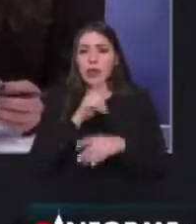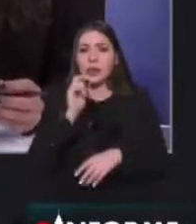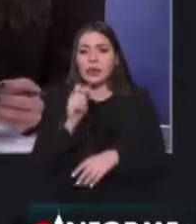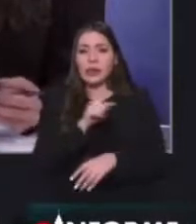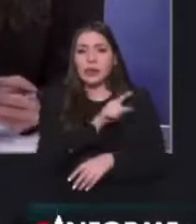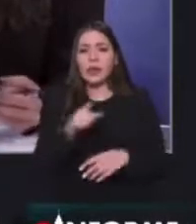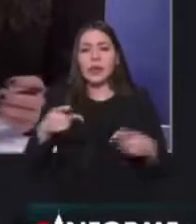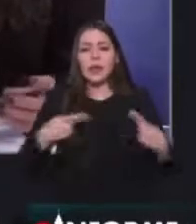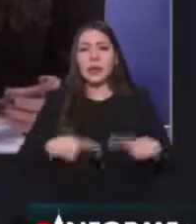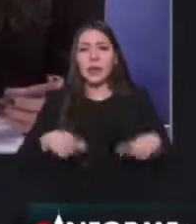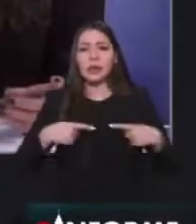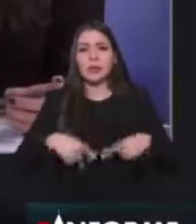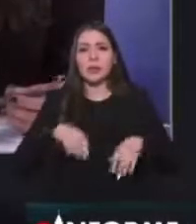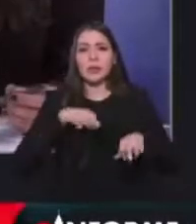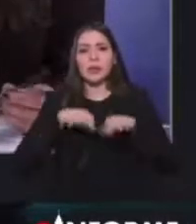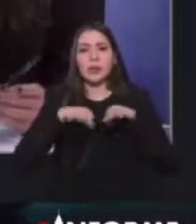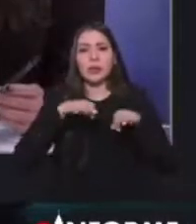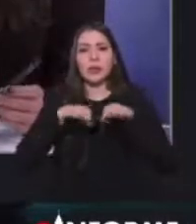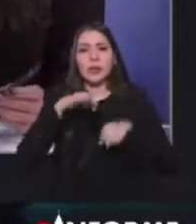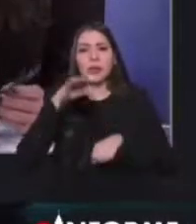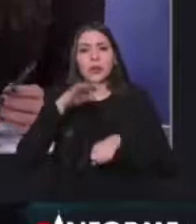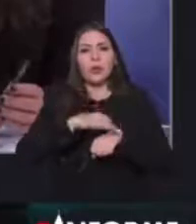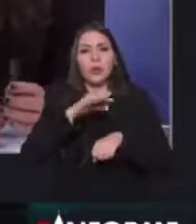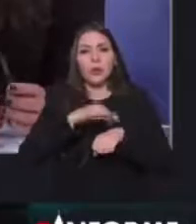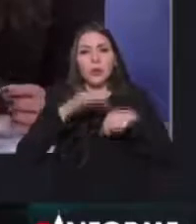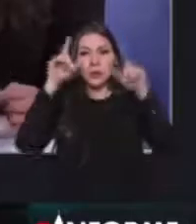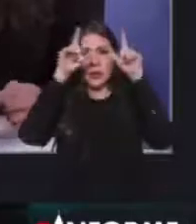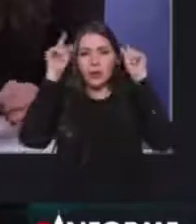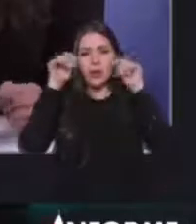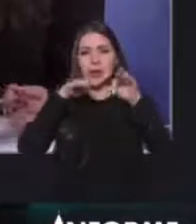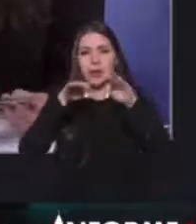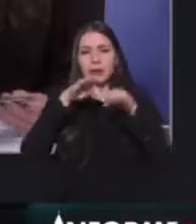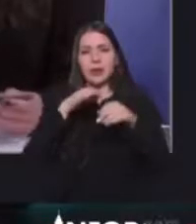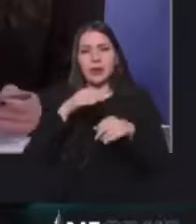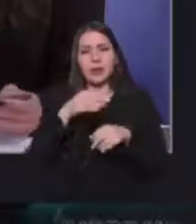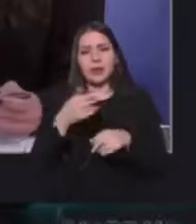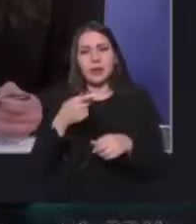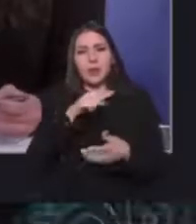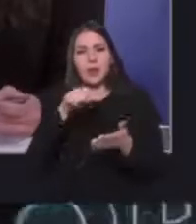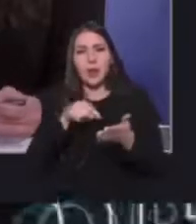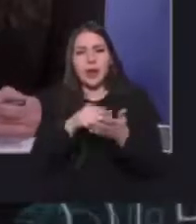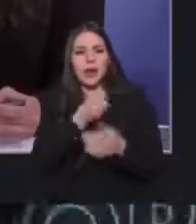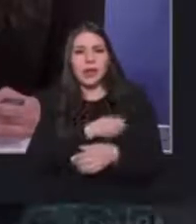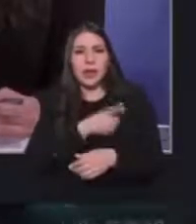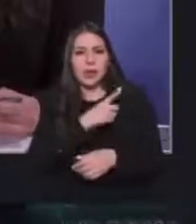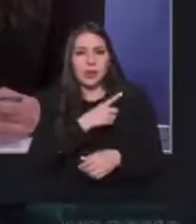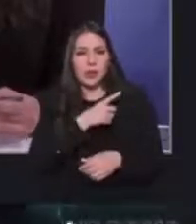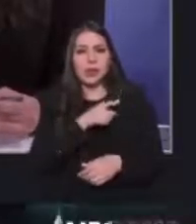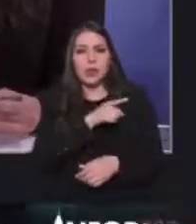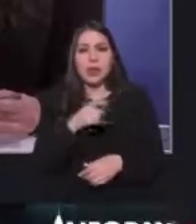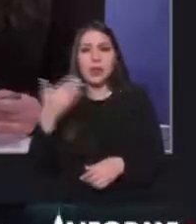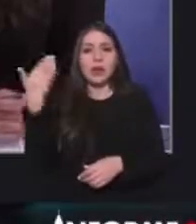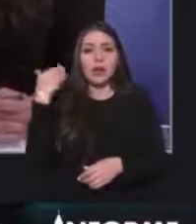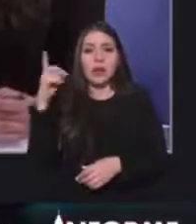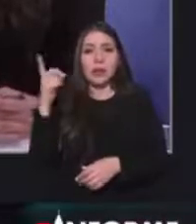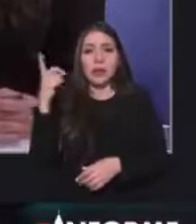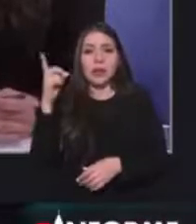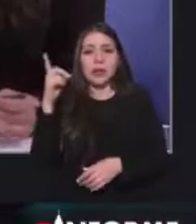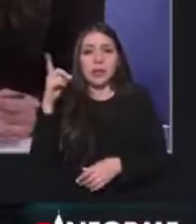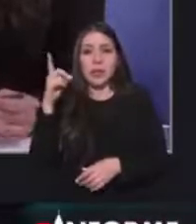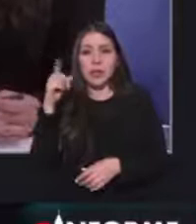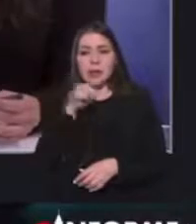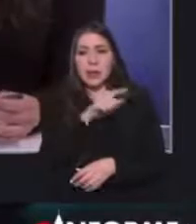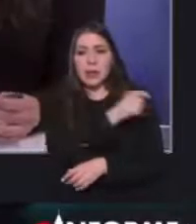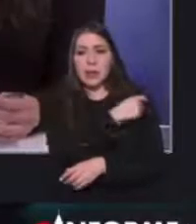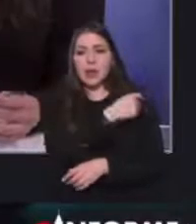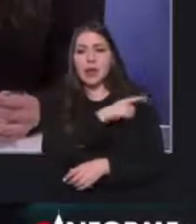primera línea, que se vacunó desde diciembre, y que pues ahí sí se redujo